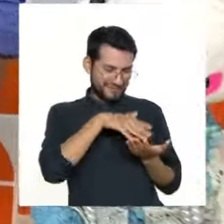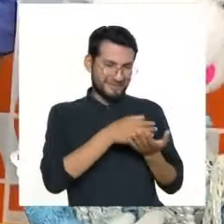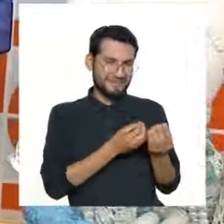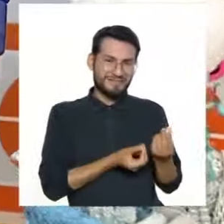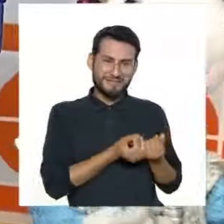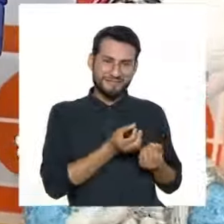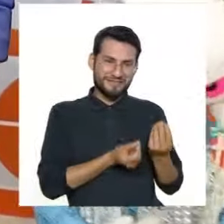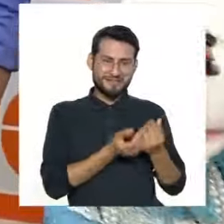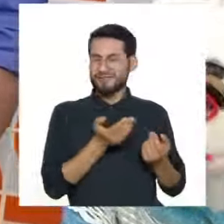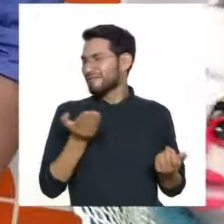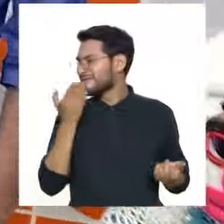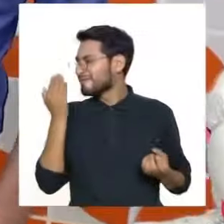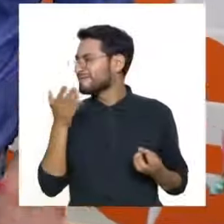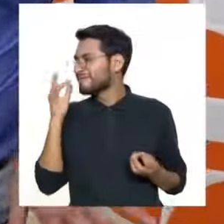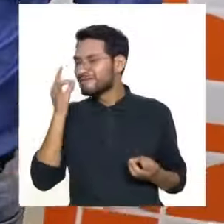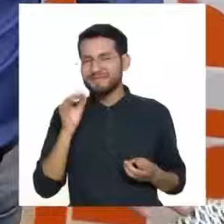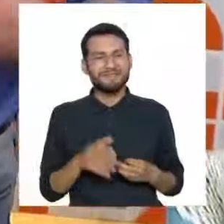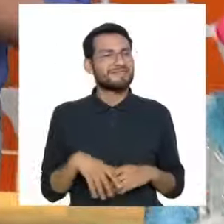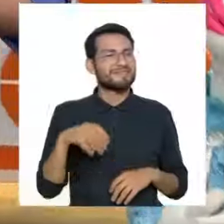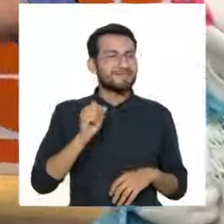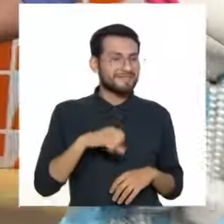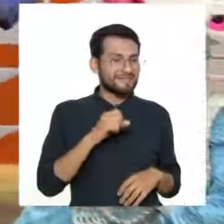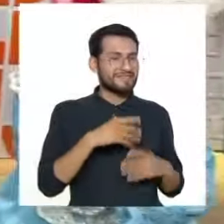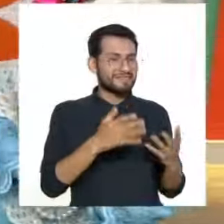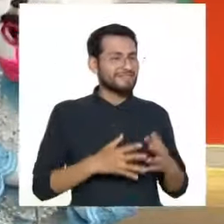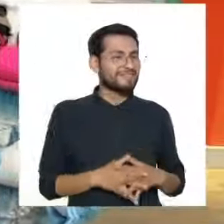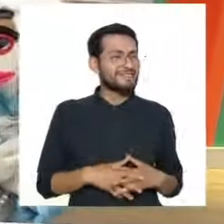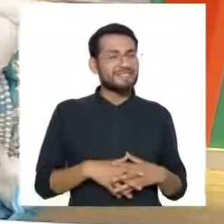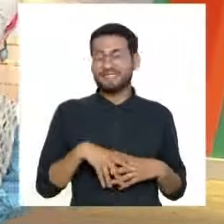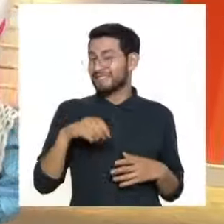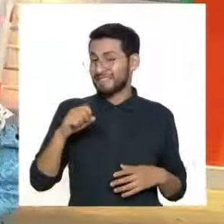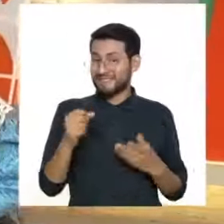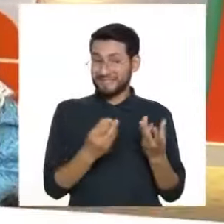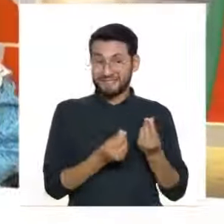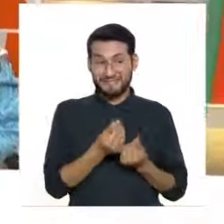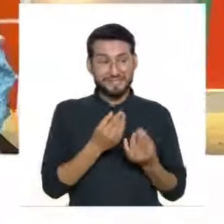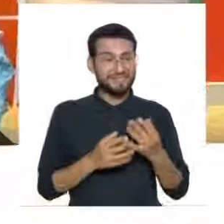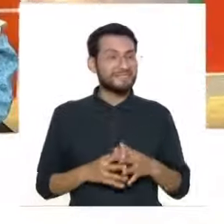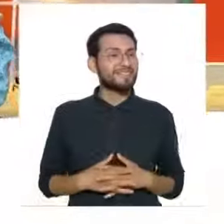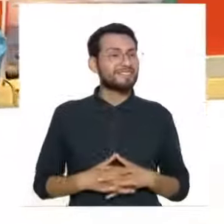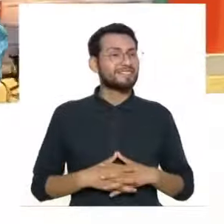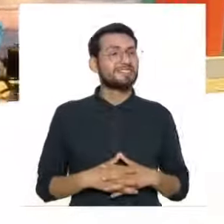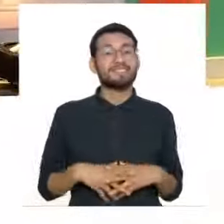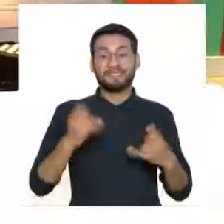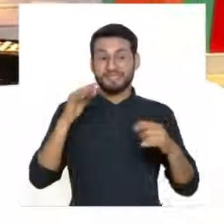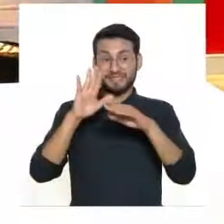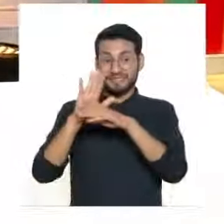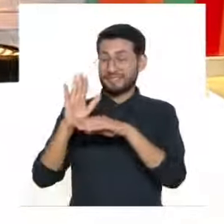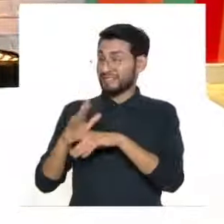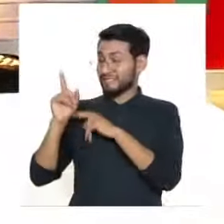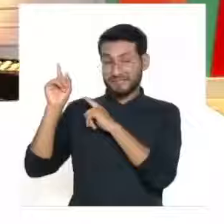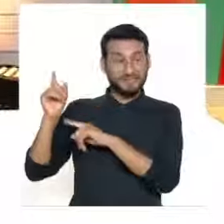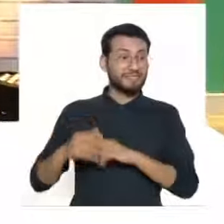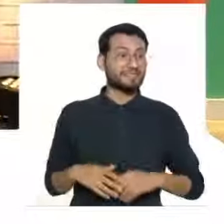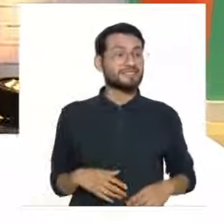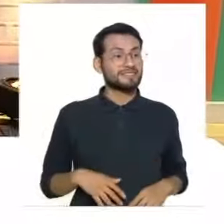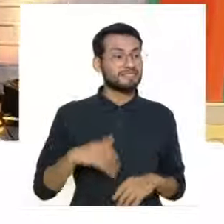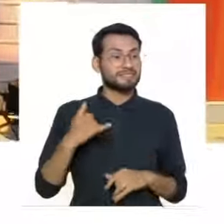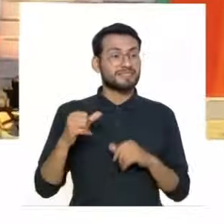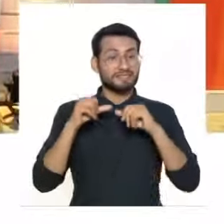dorando El pollito que huele delicioso pollito FR vamos con la receta chicas láp y